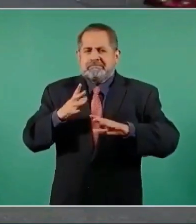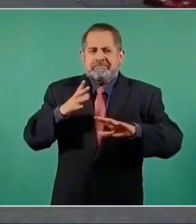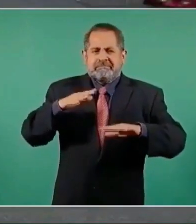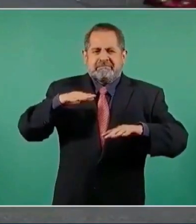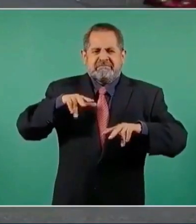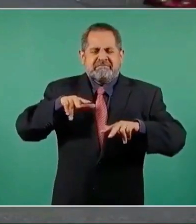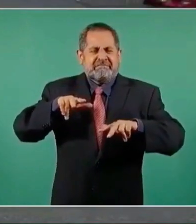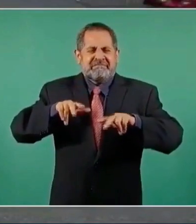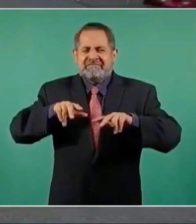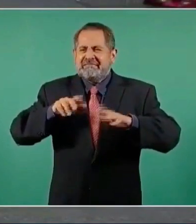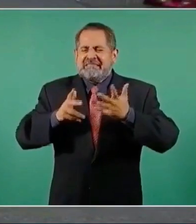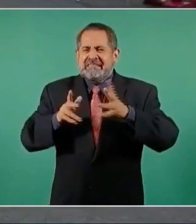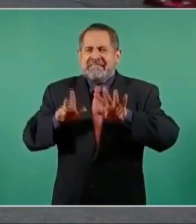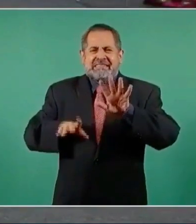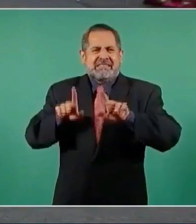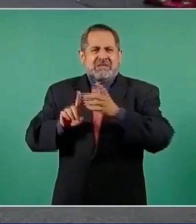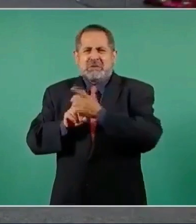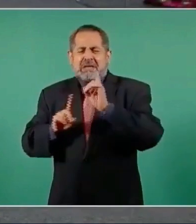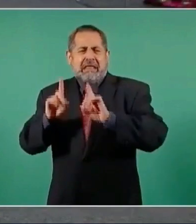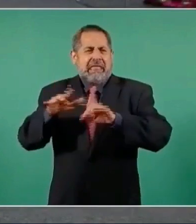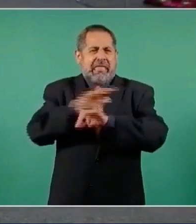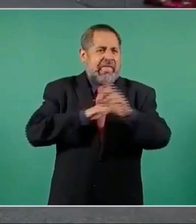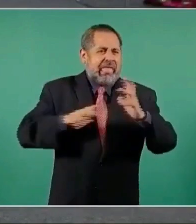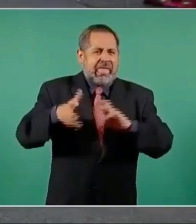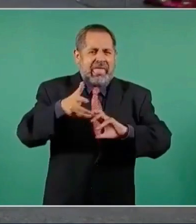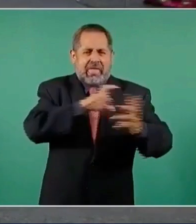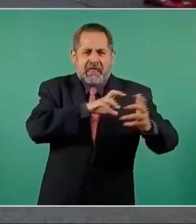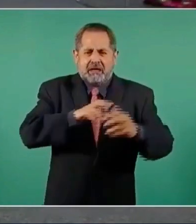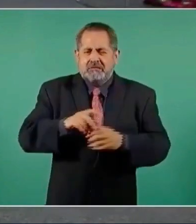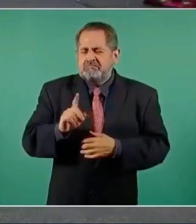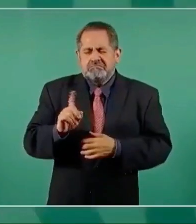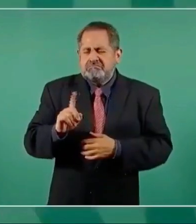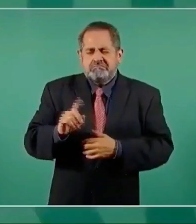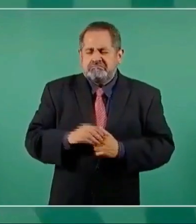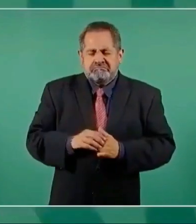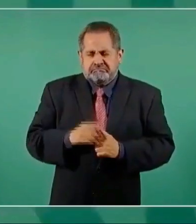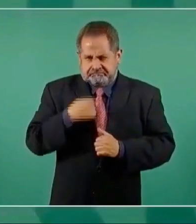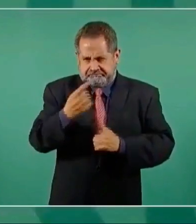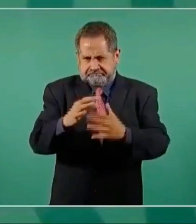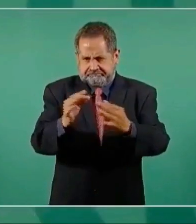Lo voy a explicar. A lo mejor tú,